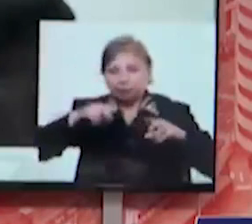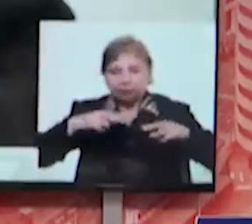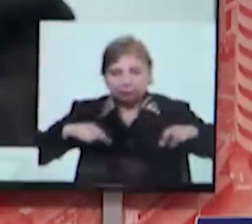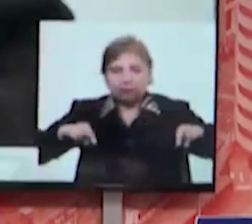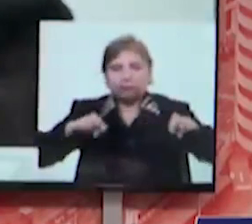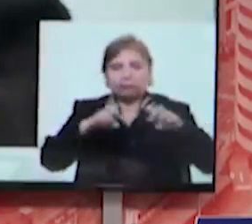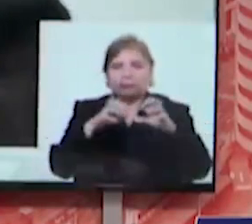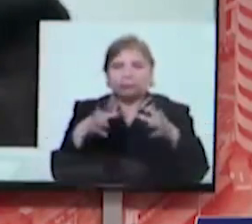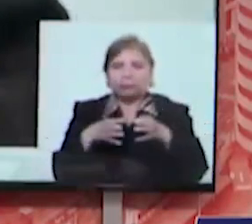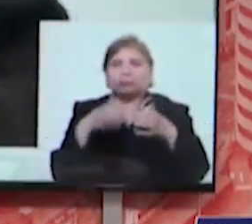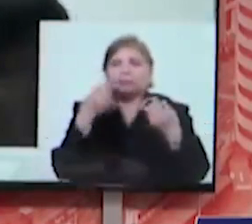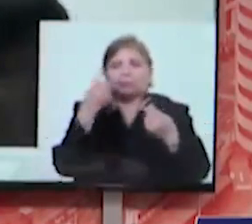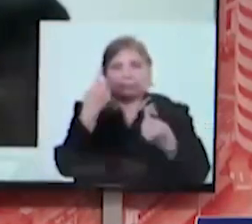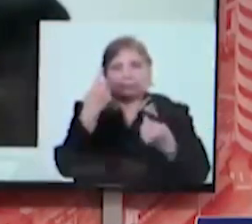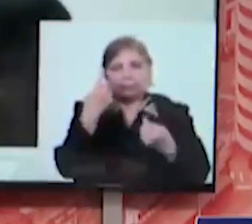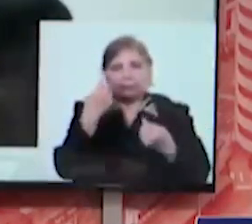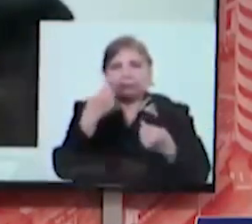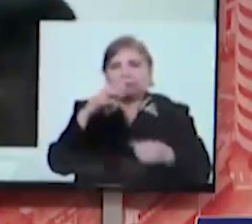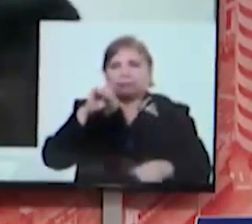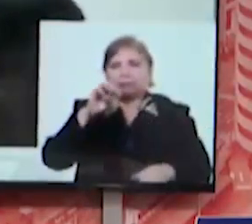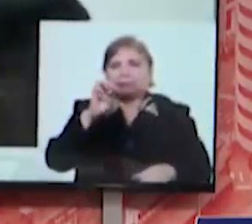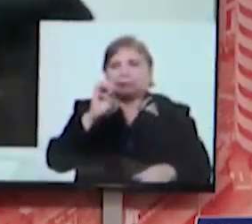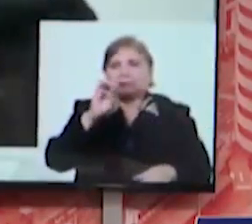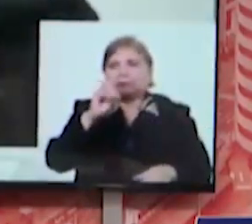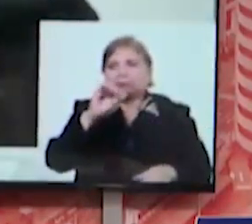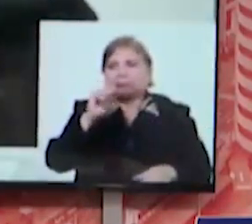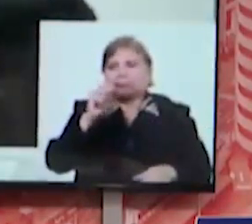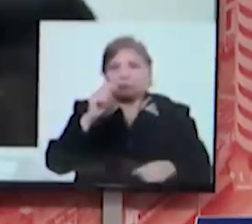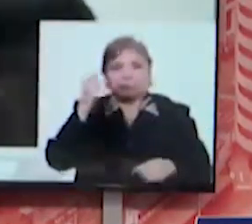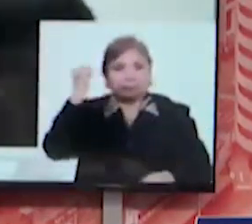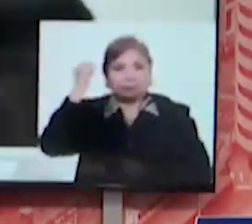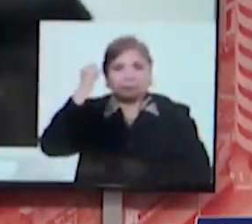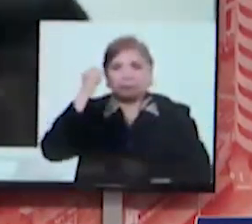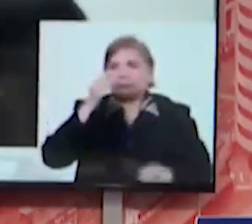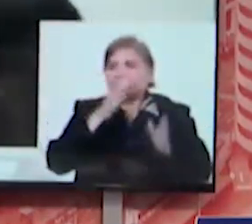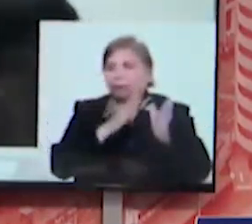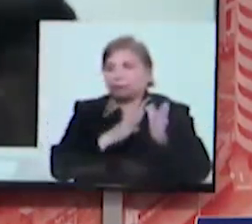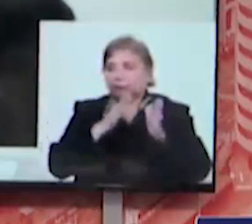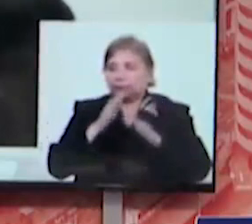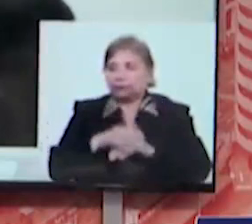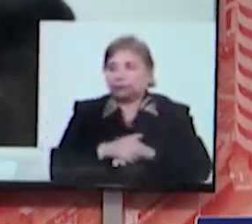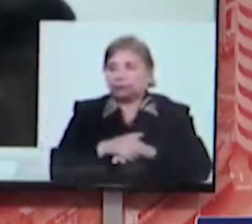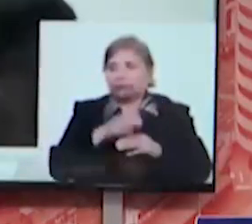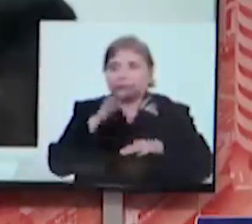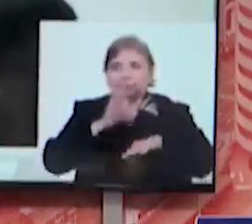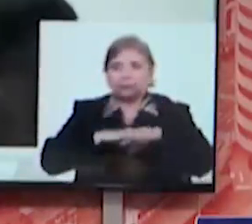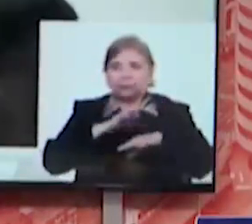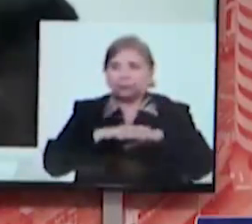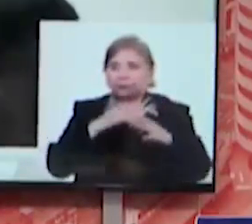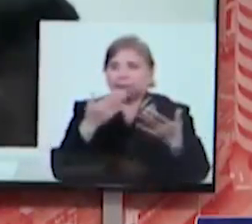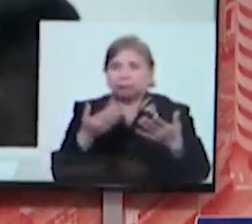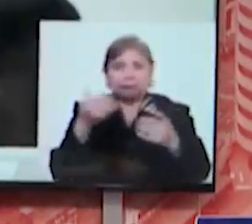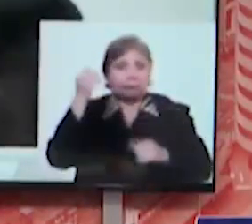Un leguleyo realmente. ¿Cómo se le ocurre que el Congreso va a ir por encima de lo que ha